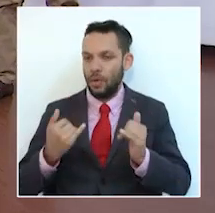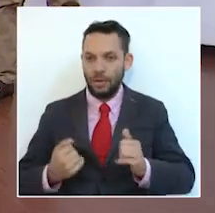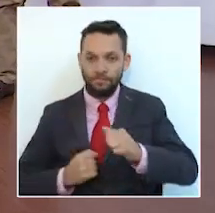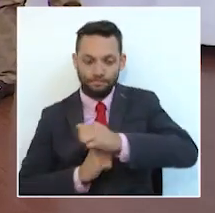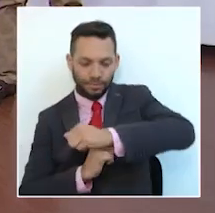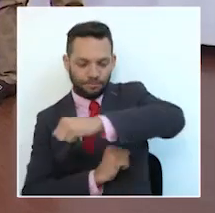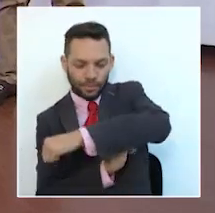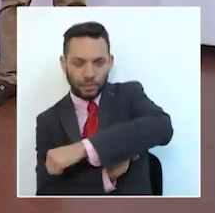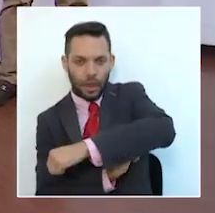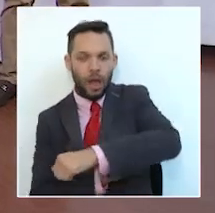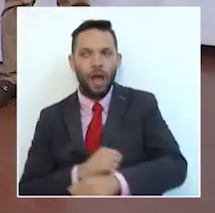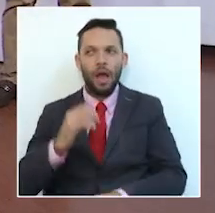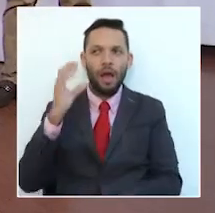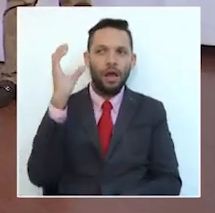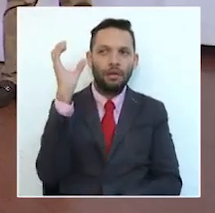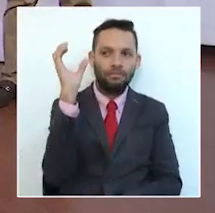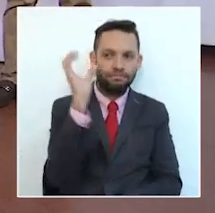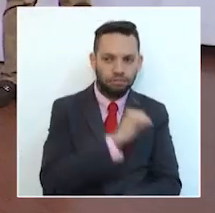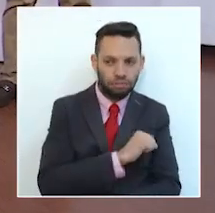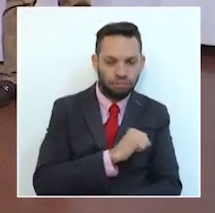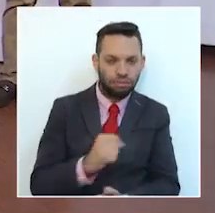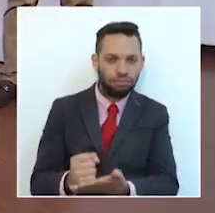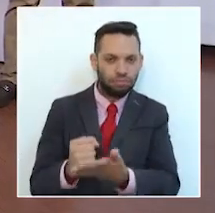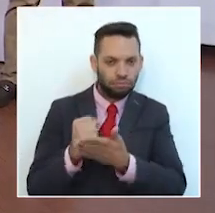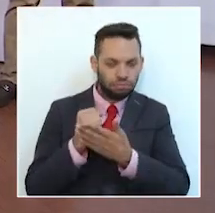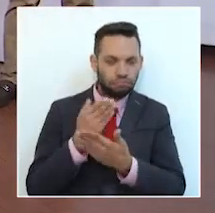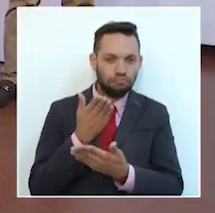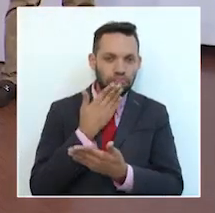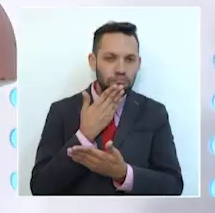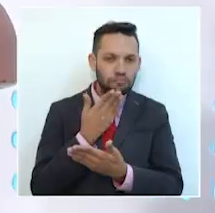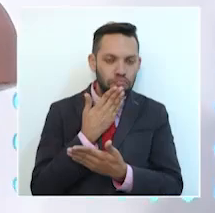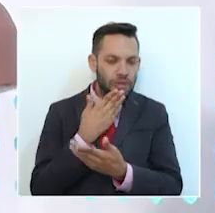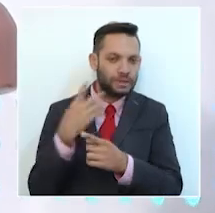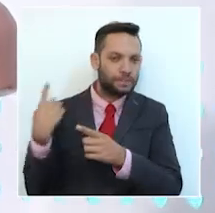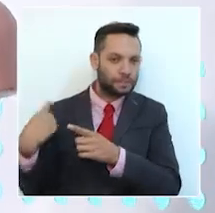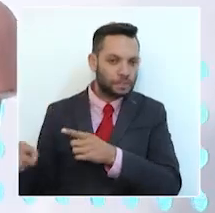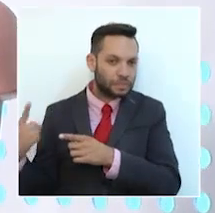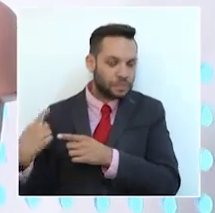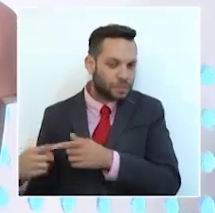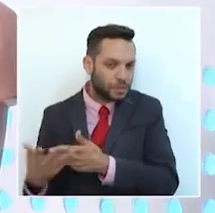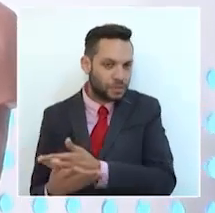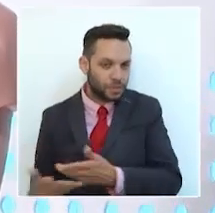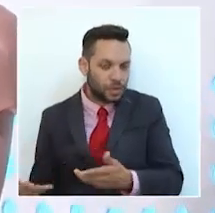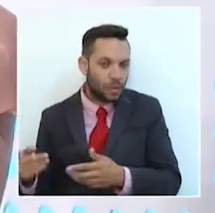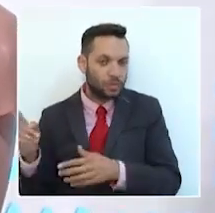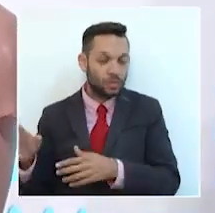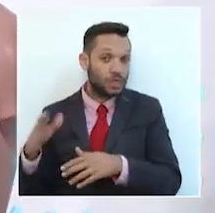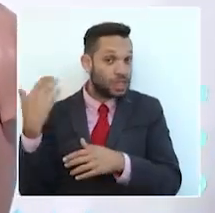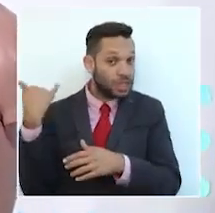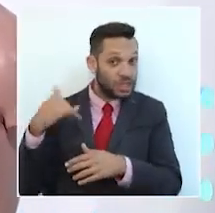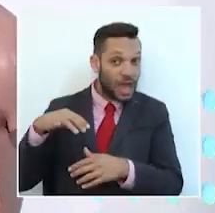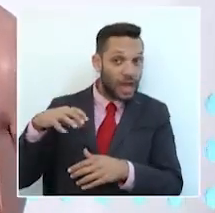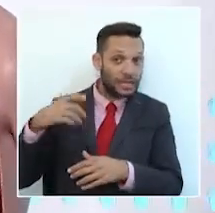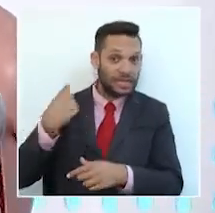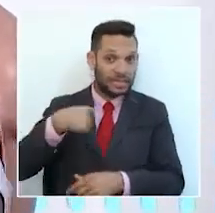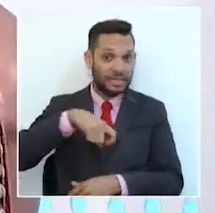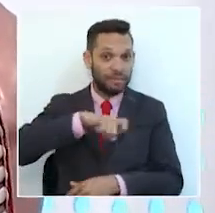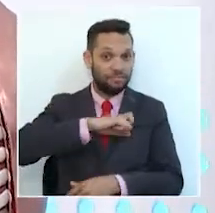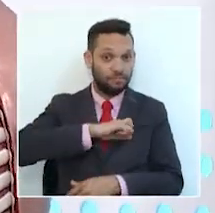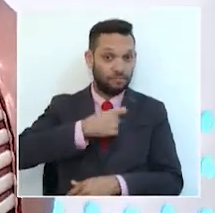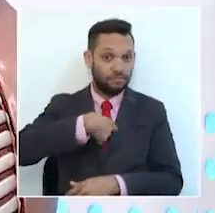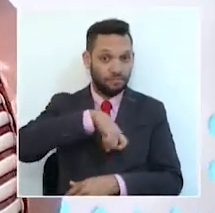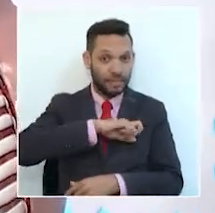llevar a ustedes a comprender eso que nos decía el doctor no servís en tantas patologías estudiando únicamente en españa sino en